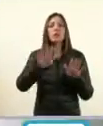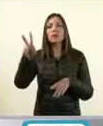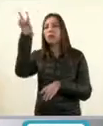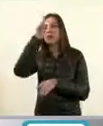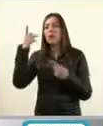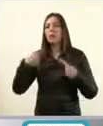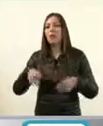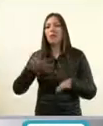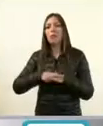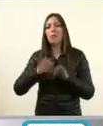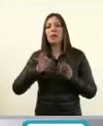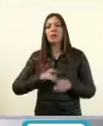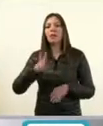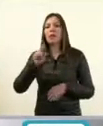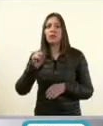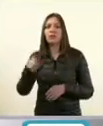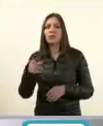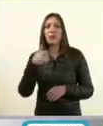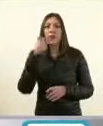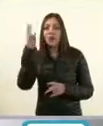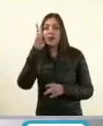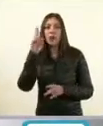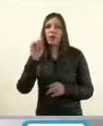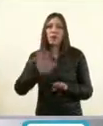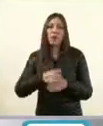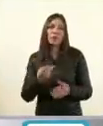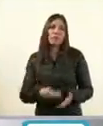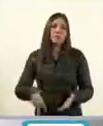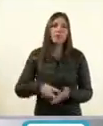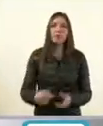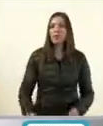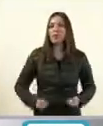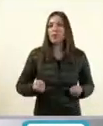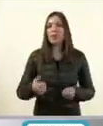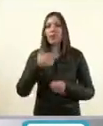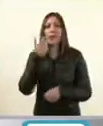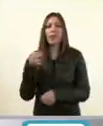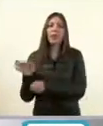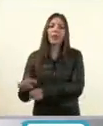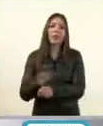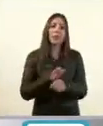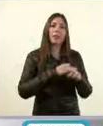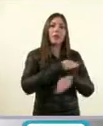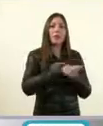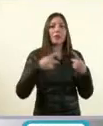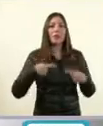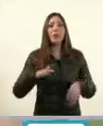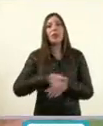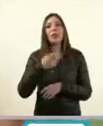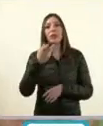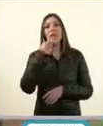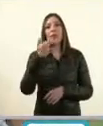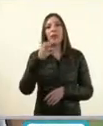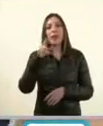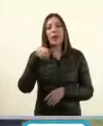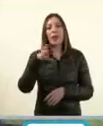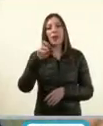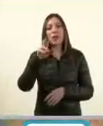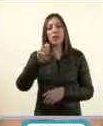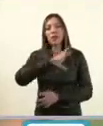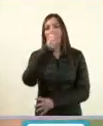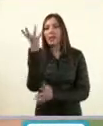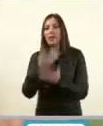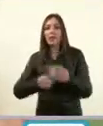En lugar de apaciguarlo, lo él será el gran defensor. Y bueno, eso que haya salido Hernán Cortés corriendo, huyendo, y que haya llorado en ese